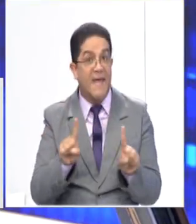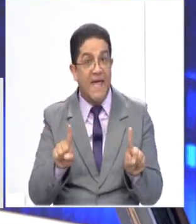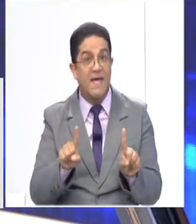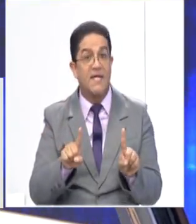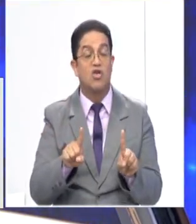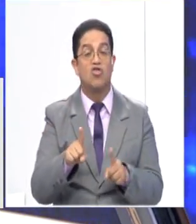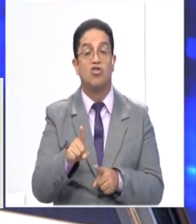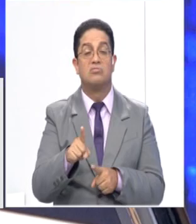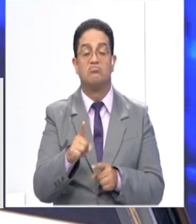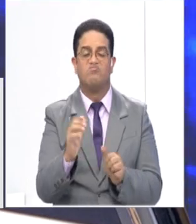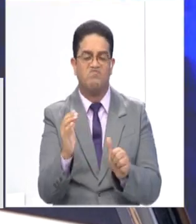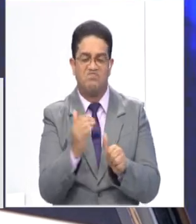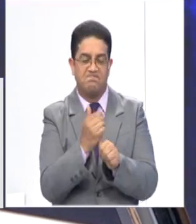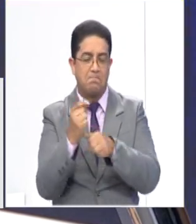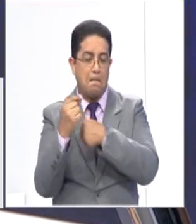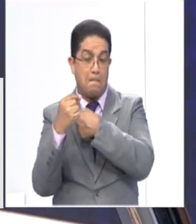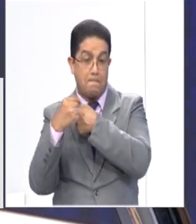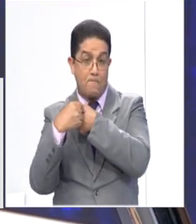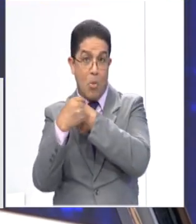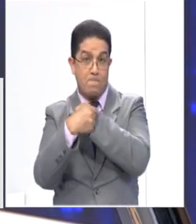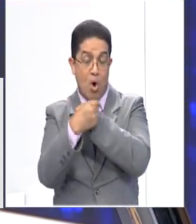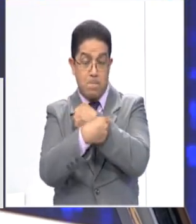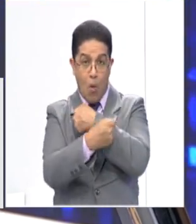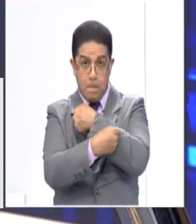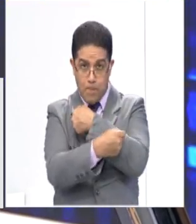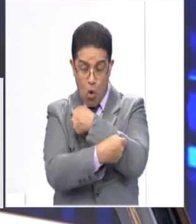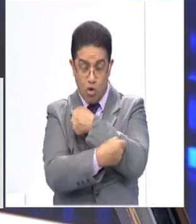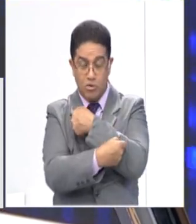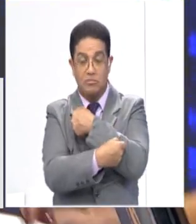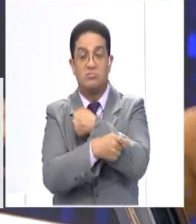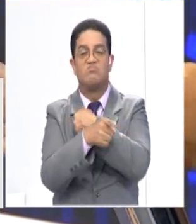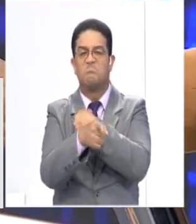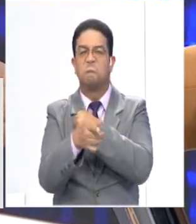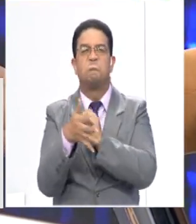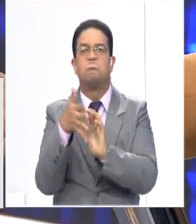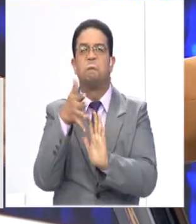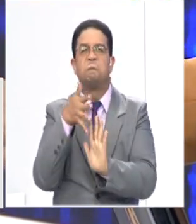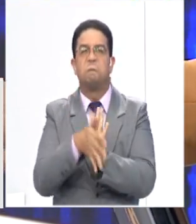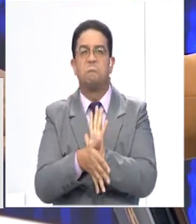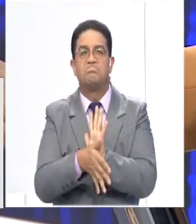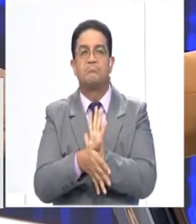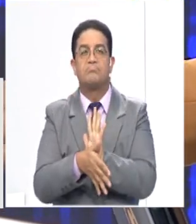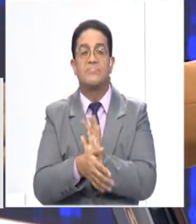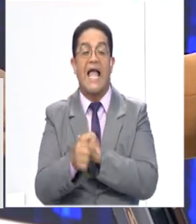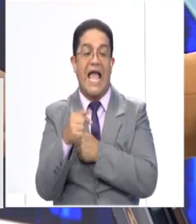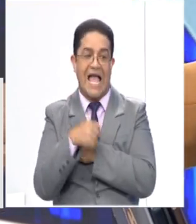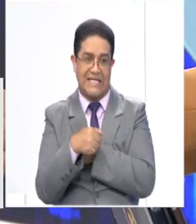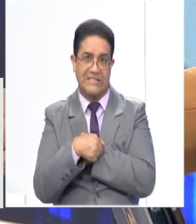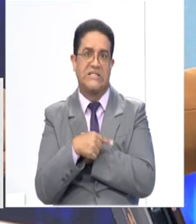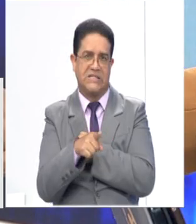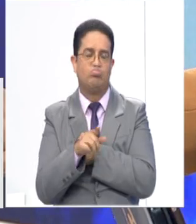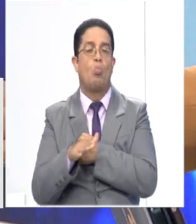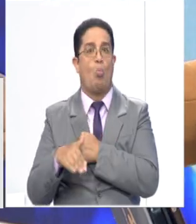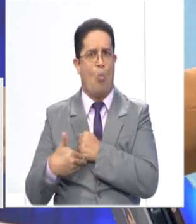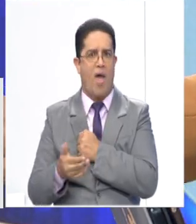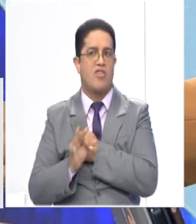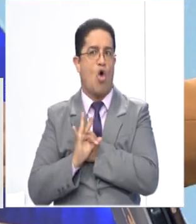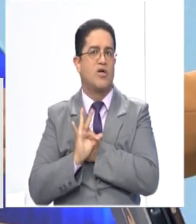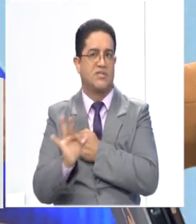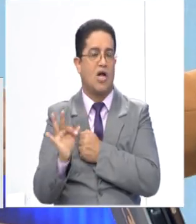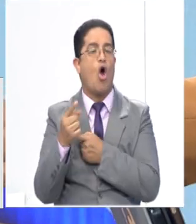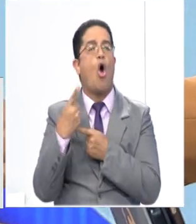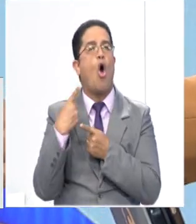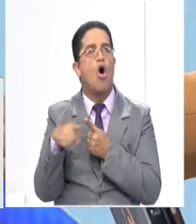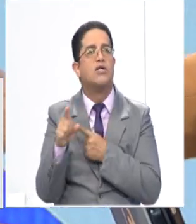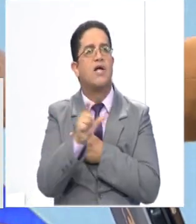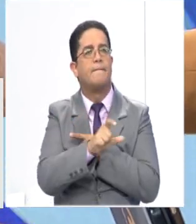principales es que las lesiones de piel, como lo había mencionado anteriormente, es el lugar de mayor contagio para otras personas, porque es a